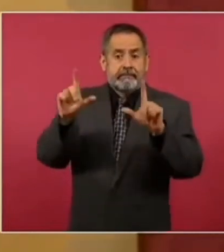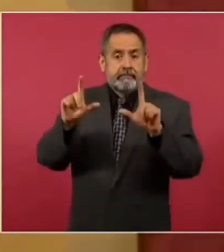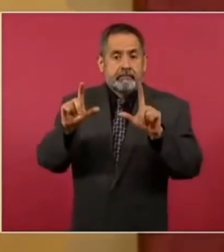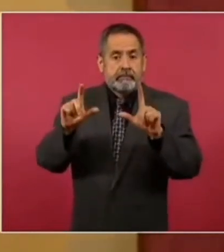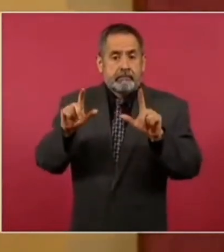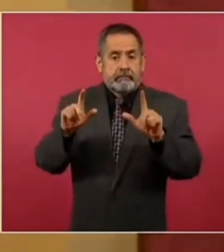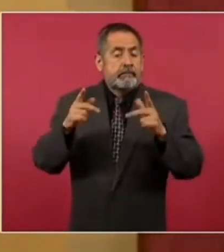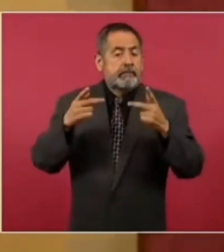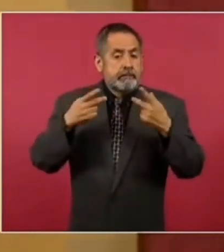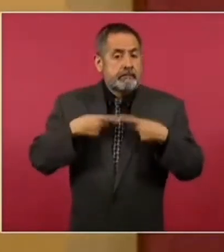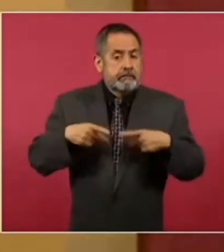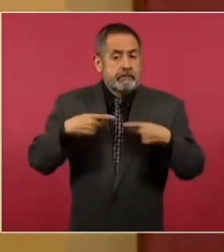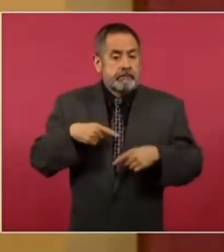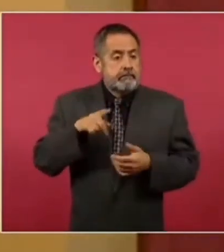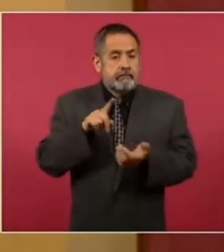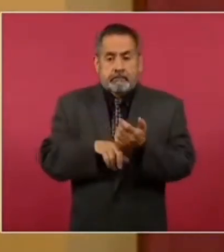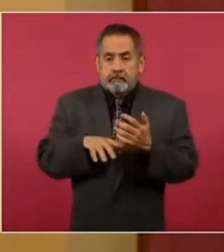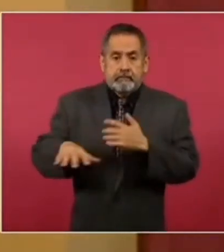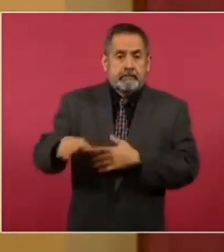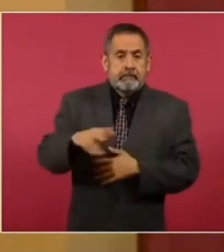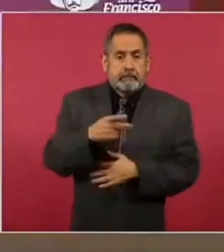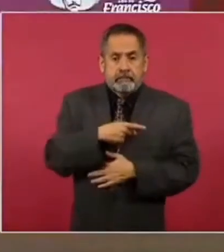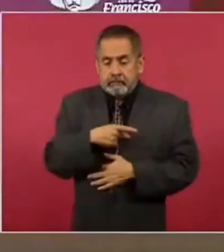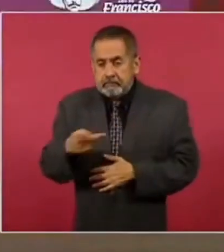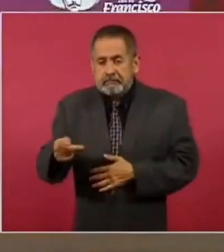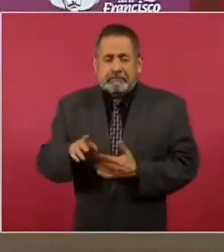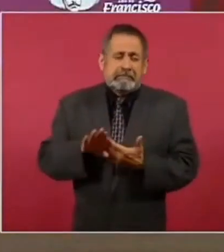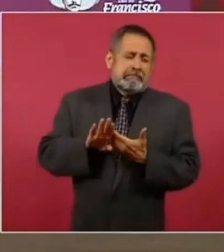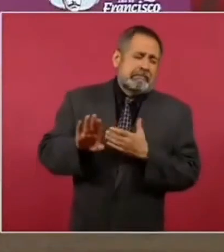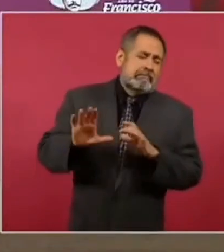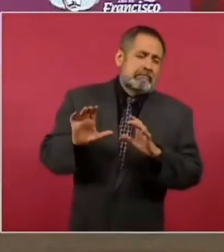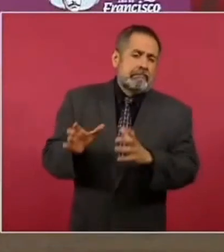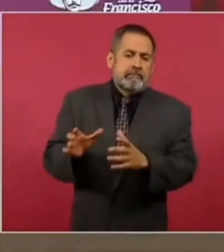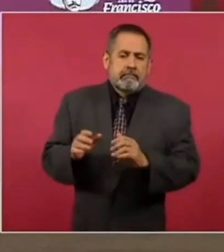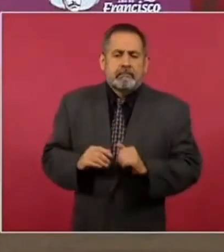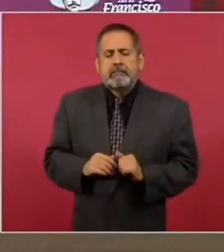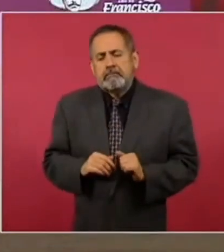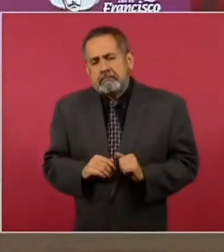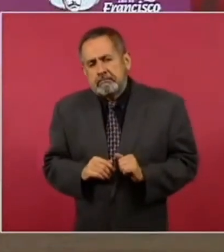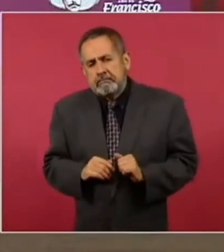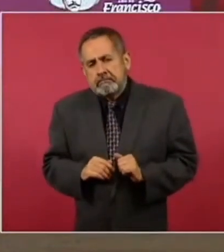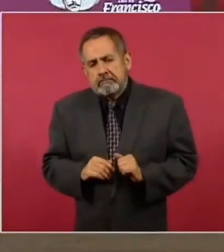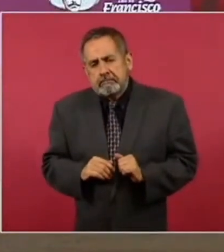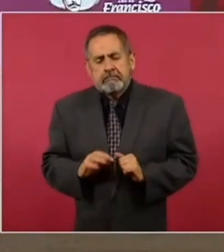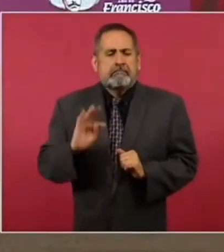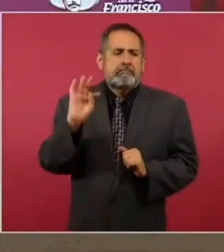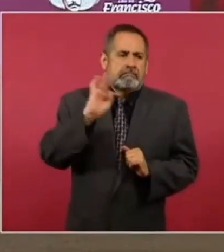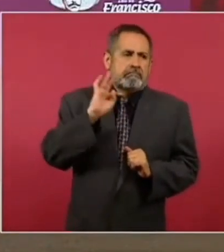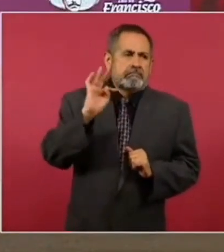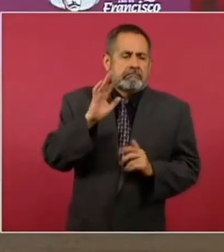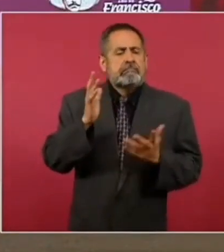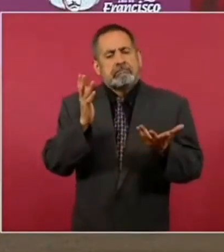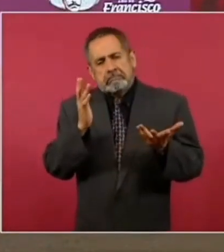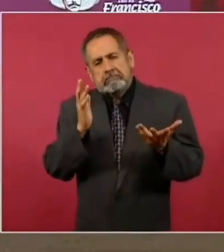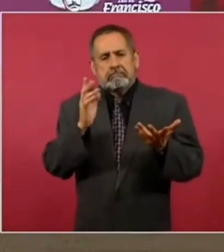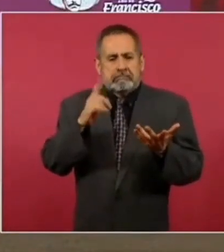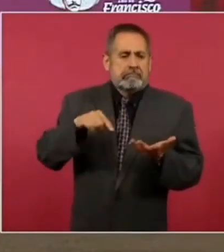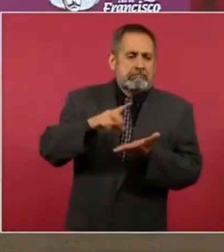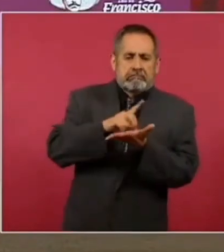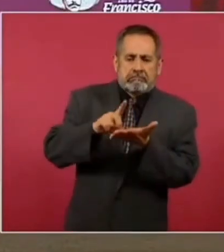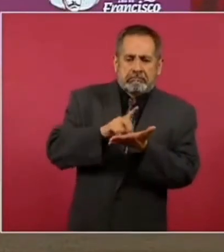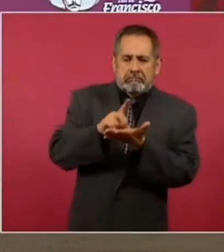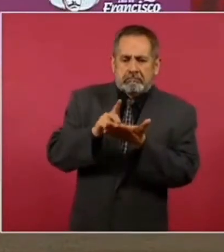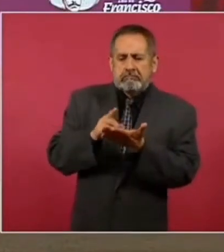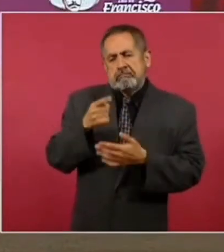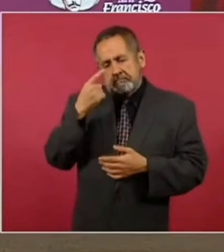personas desposeídas, personas pobres, personas en gran marginación. Y esto podría dar la impresión de que el consumo de drogas